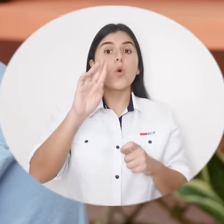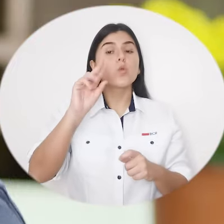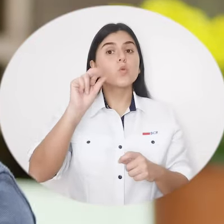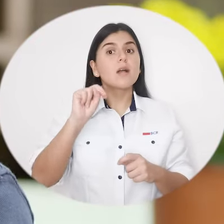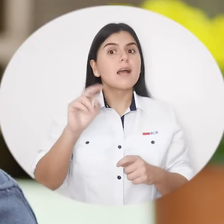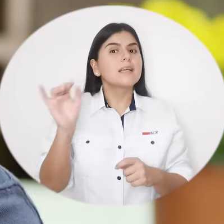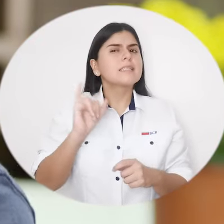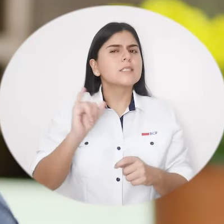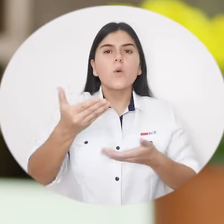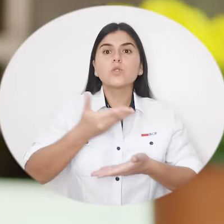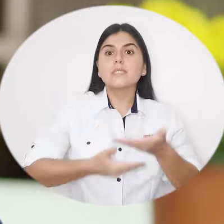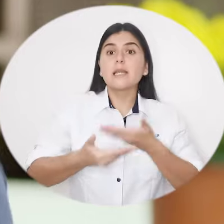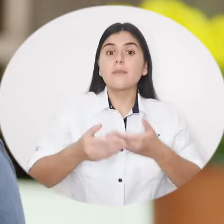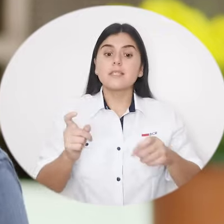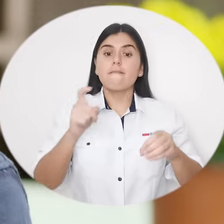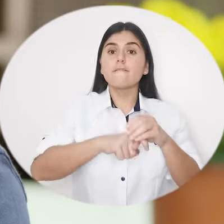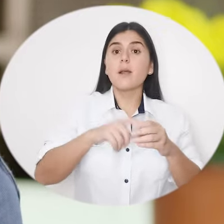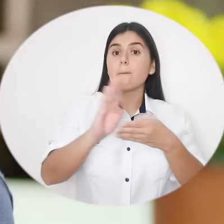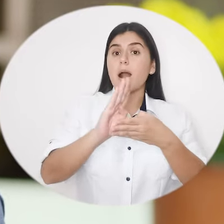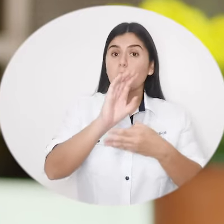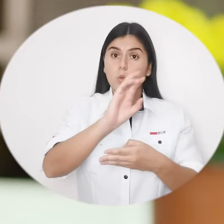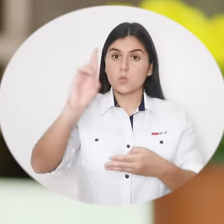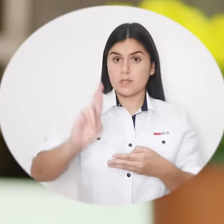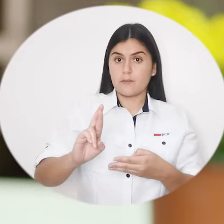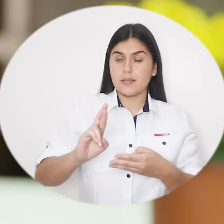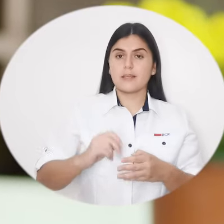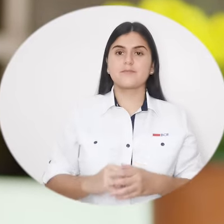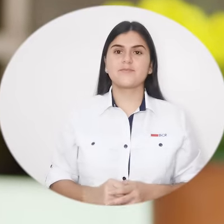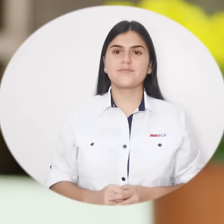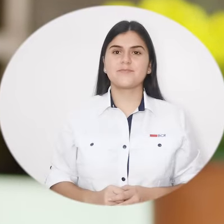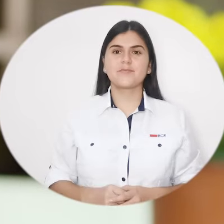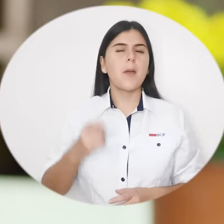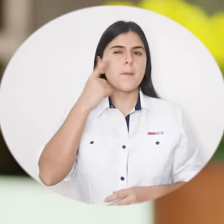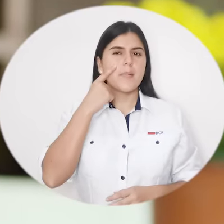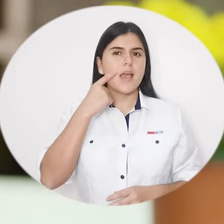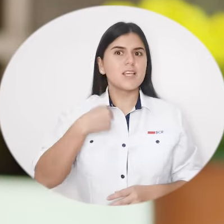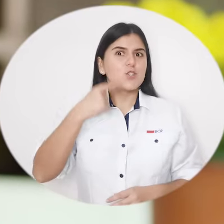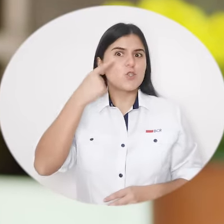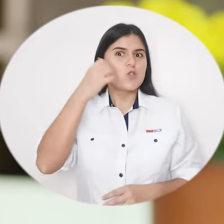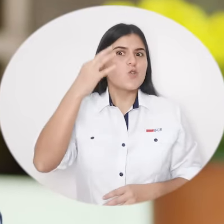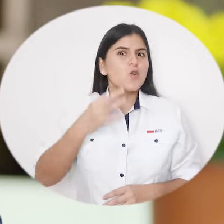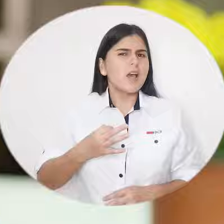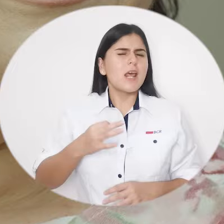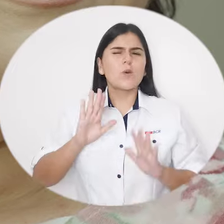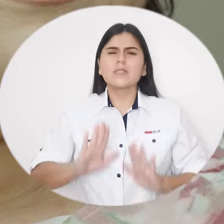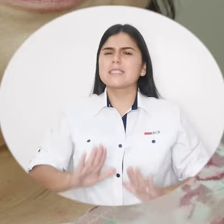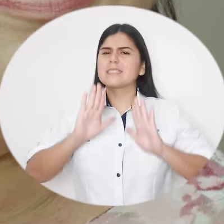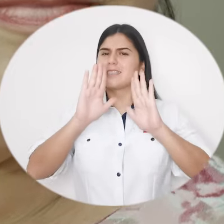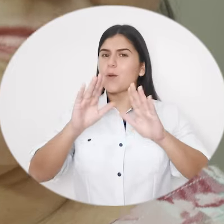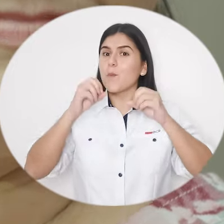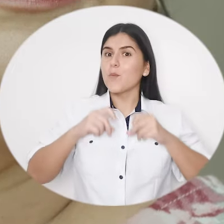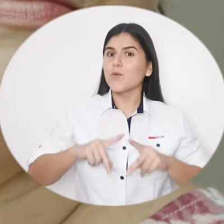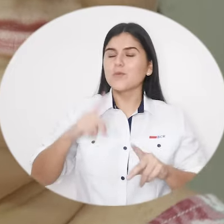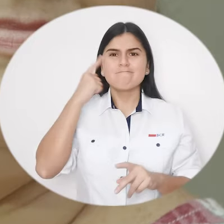qué es eso? Punto Tucán es un servicio de afiliación del Banco de Costa Rica. Te voy a decir que